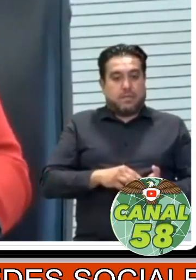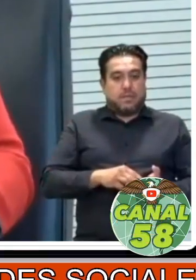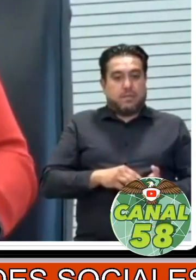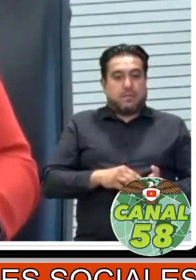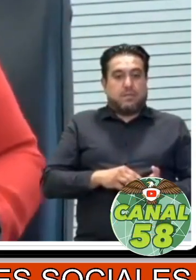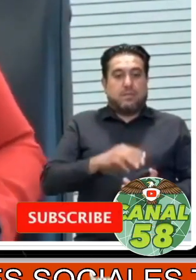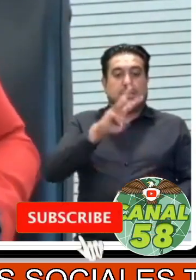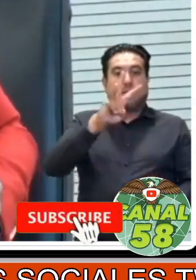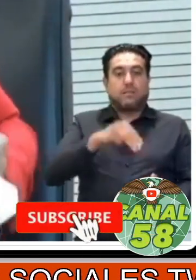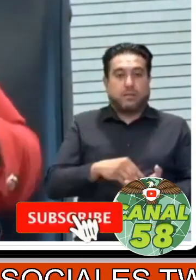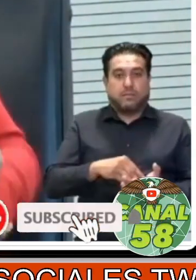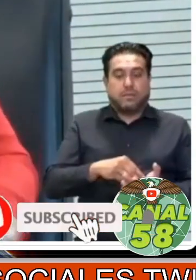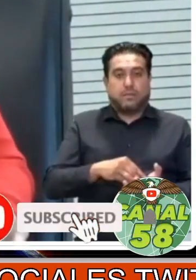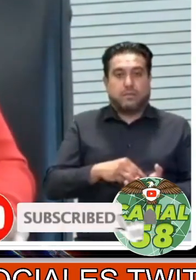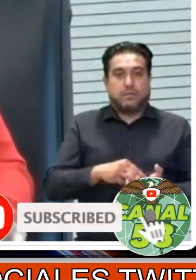compañeros,